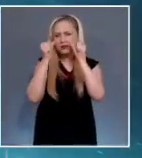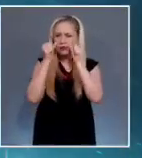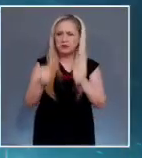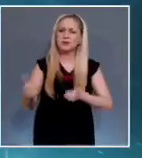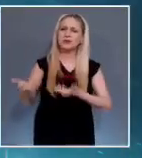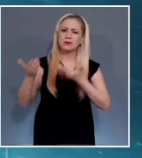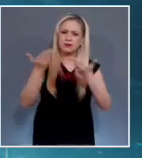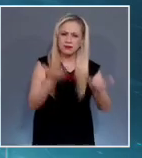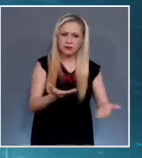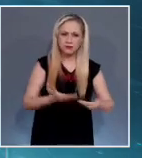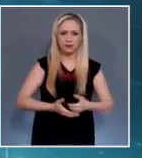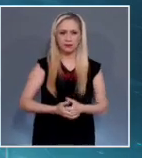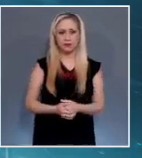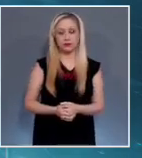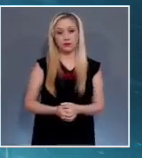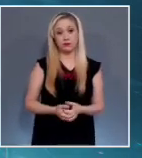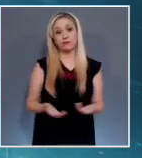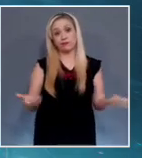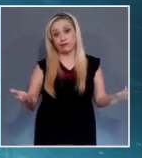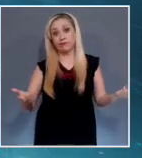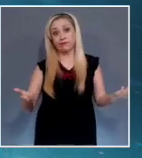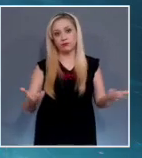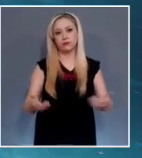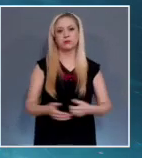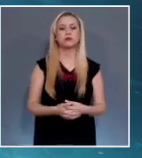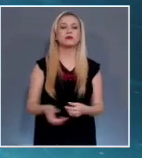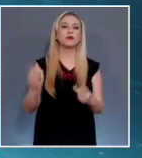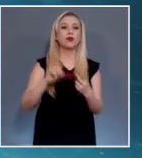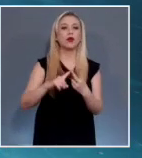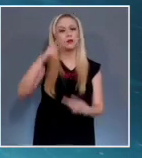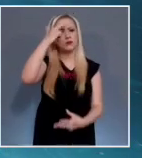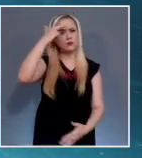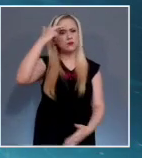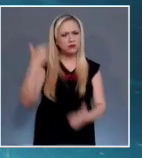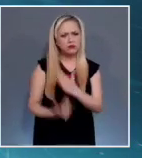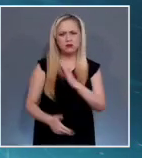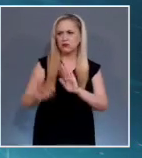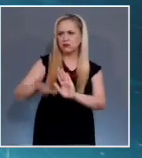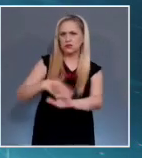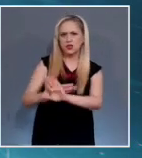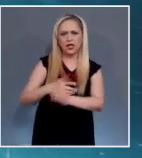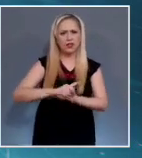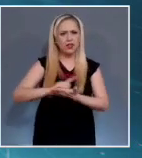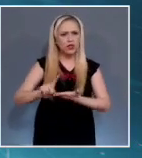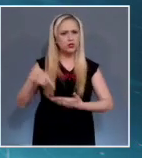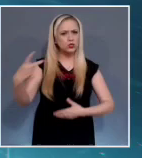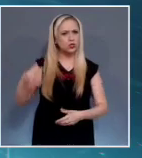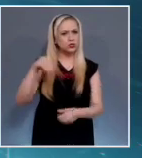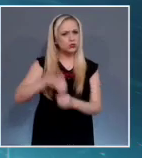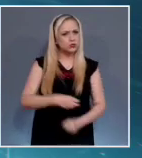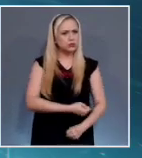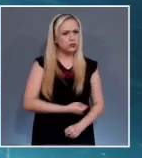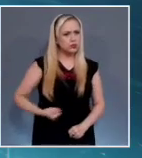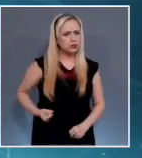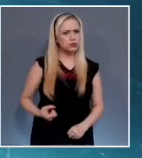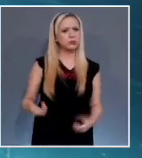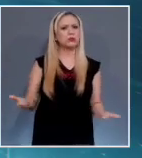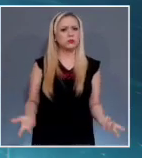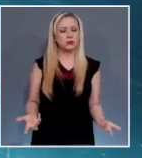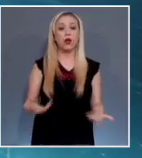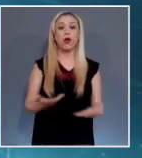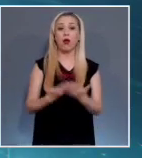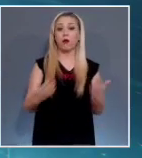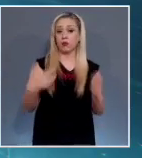Por violar los derechos a la intimidad y privacidad, la Corte invalidó disposición del Código Fiscal que permitía al